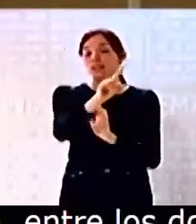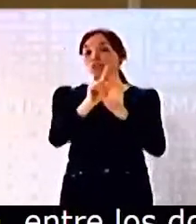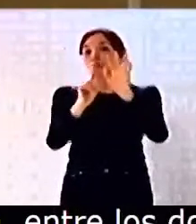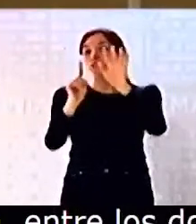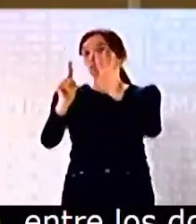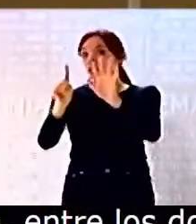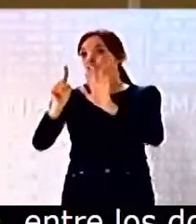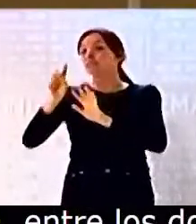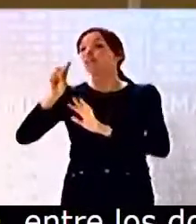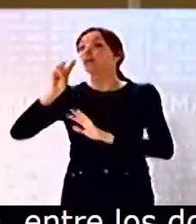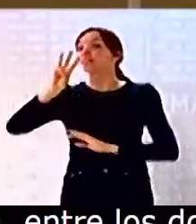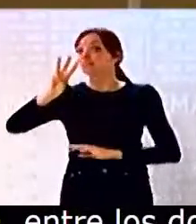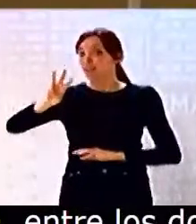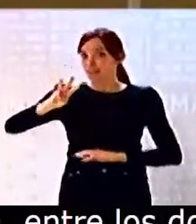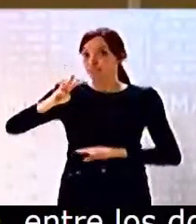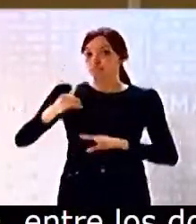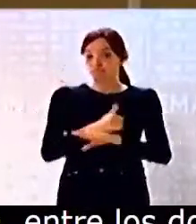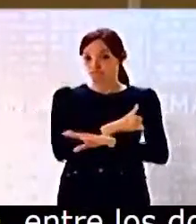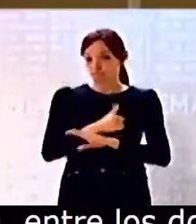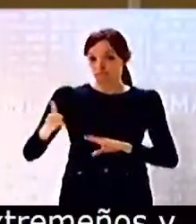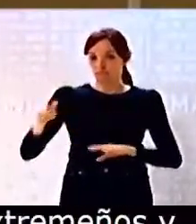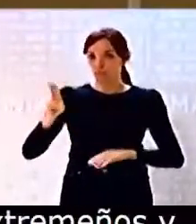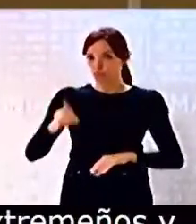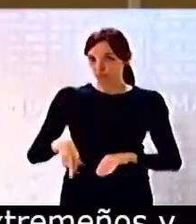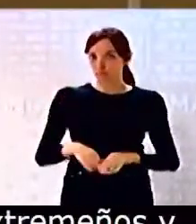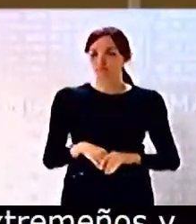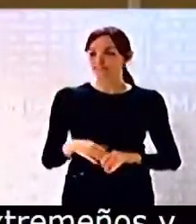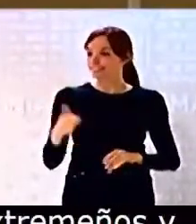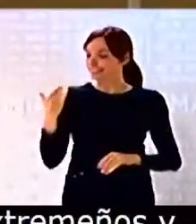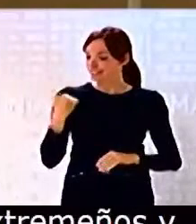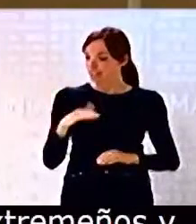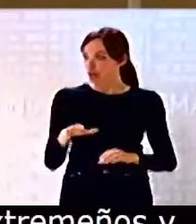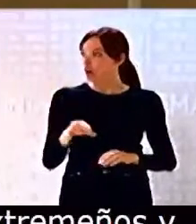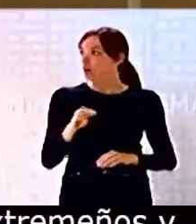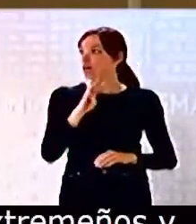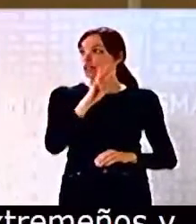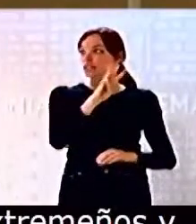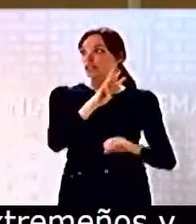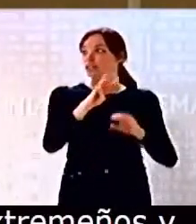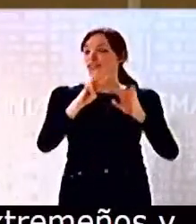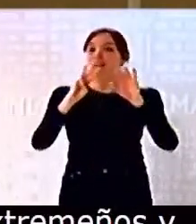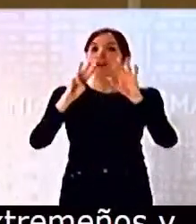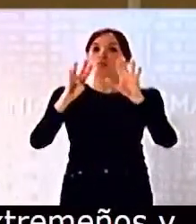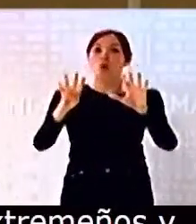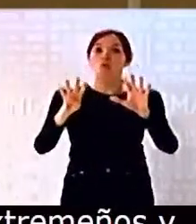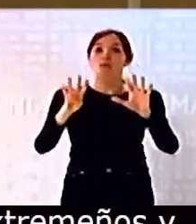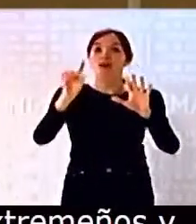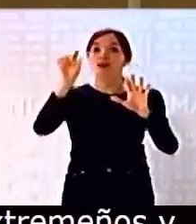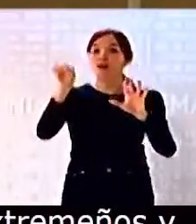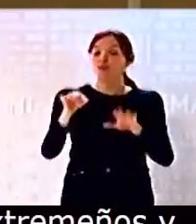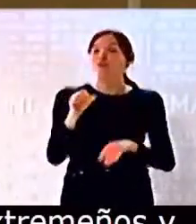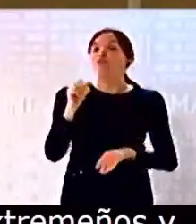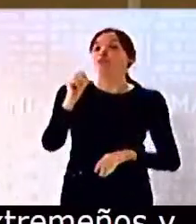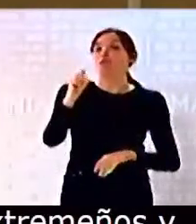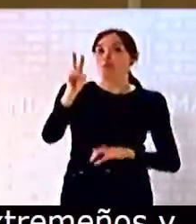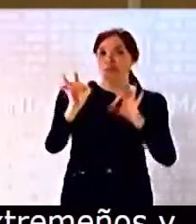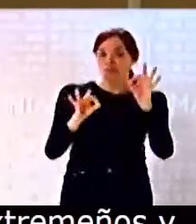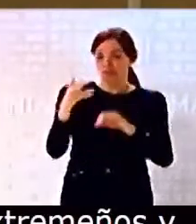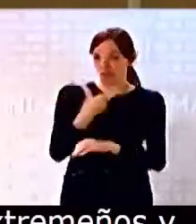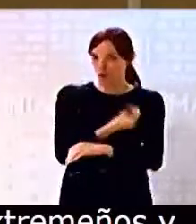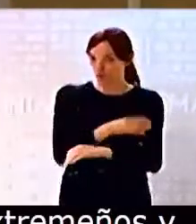25.163 extremeños y extremeñas, de los cuales están ya vacunados el 39,12%.